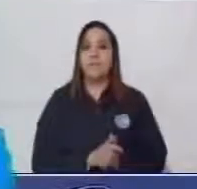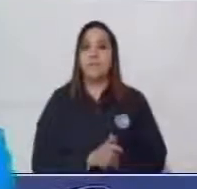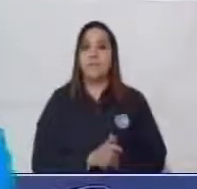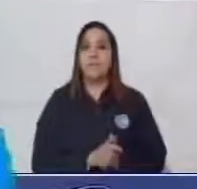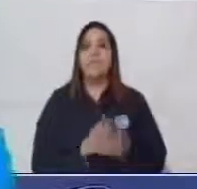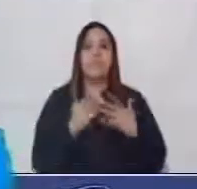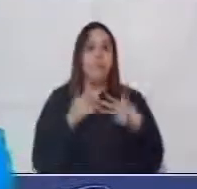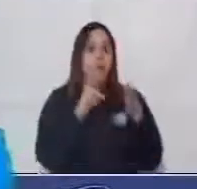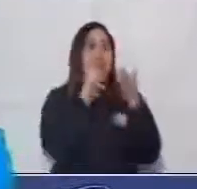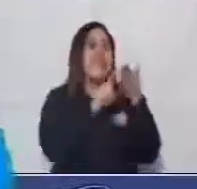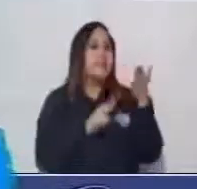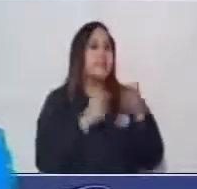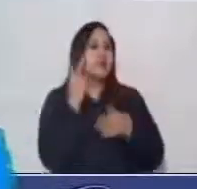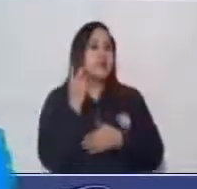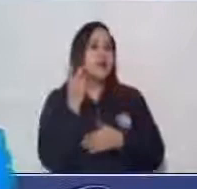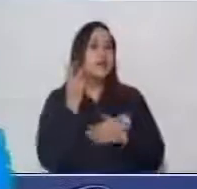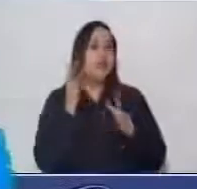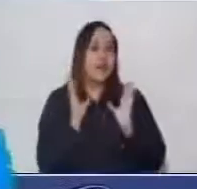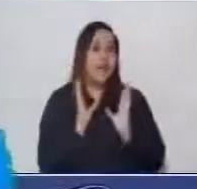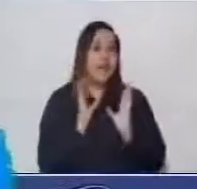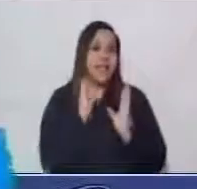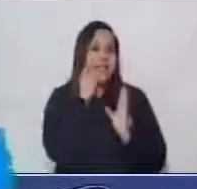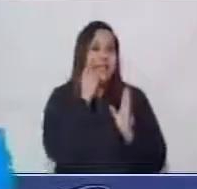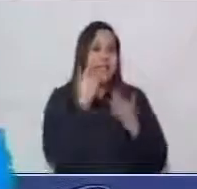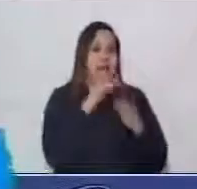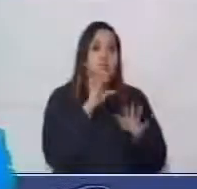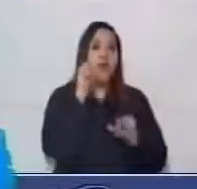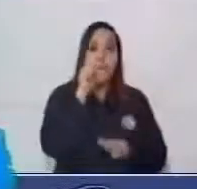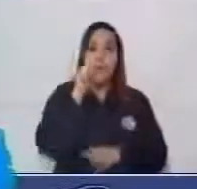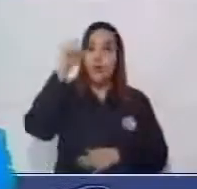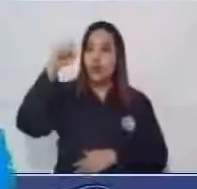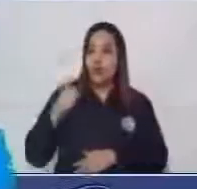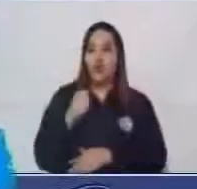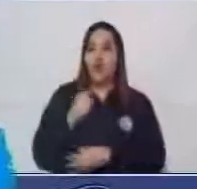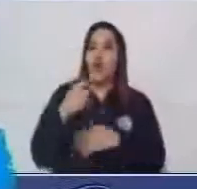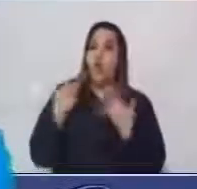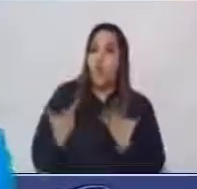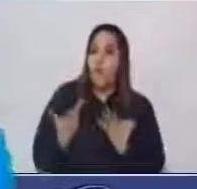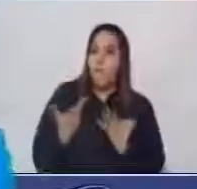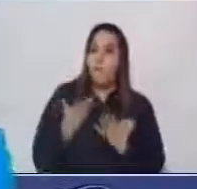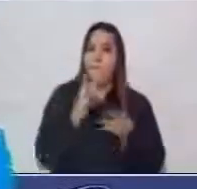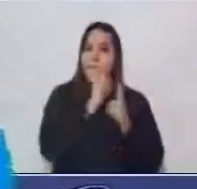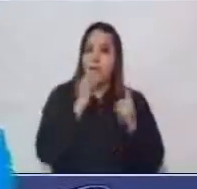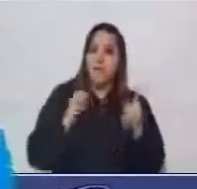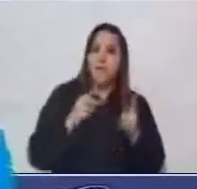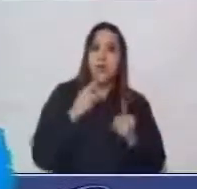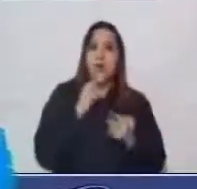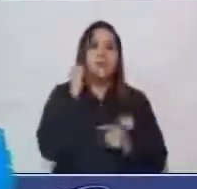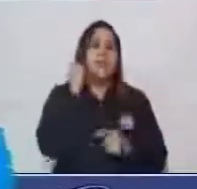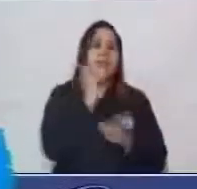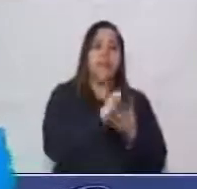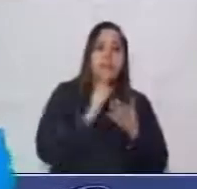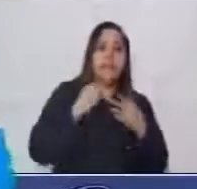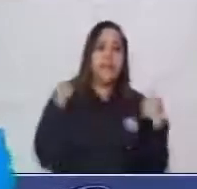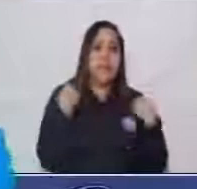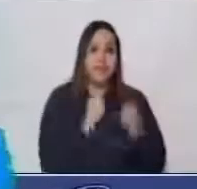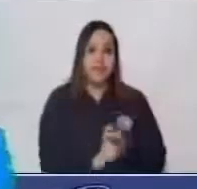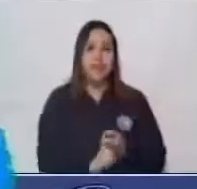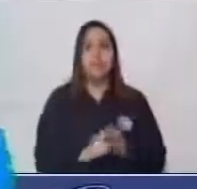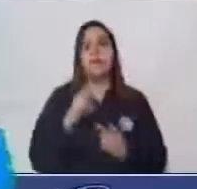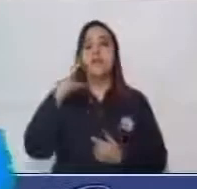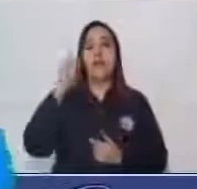Ahora leámoslo nuevamente, ya con los signos de puntuación colocados, de forma que le damos un sentido completo. César